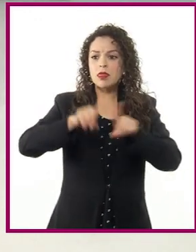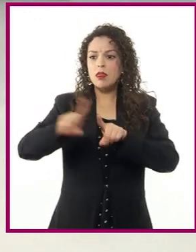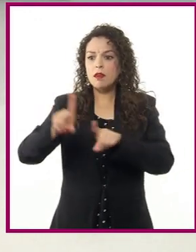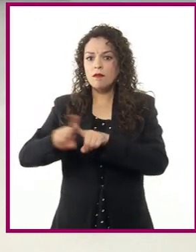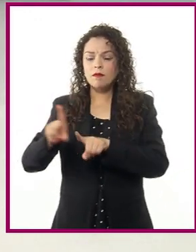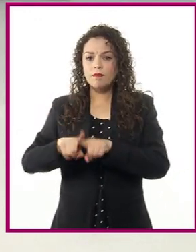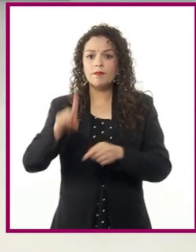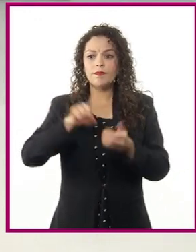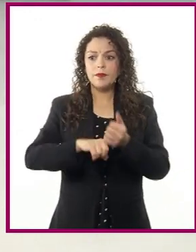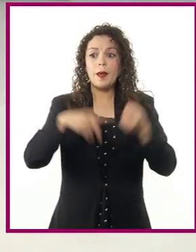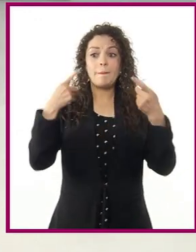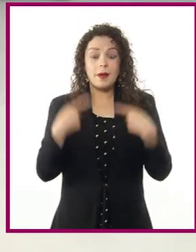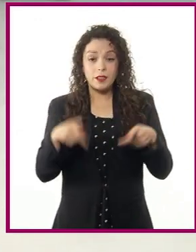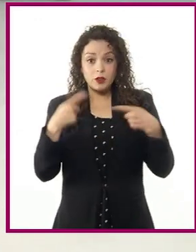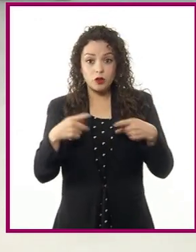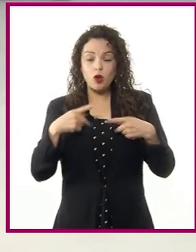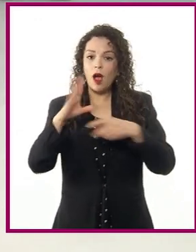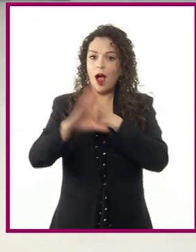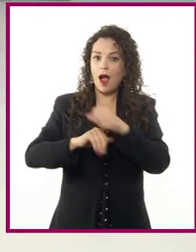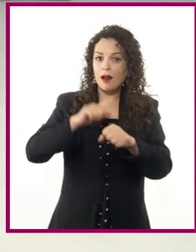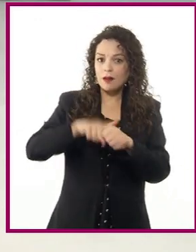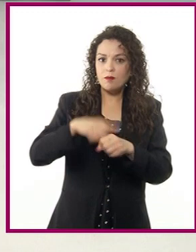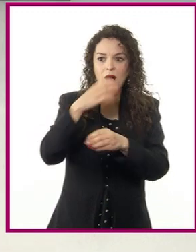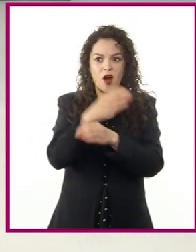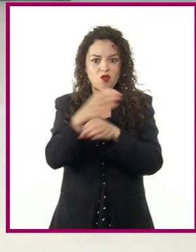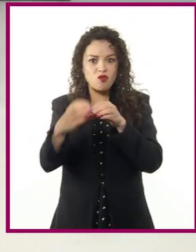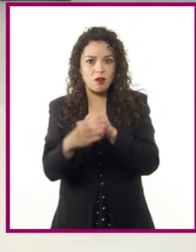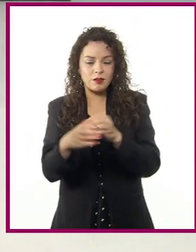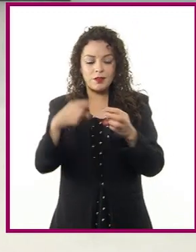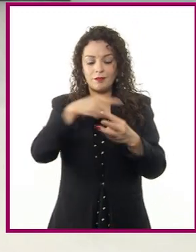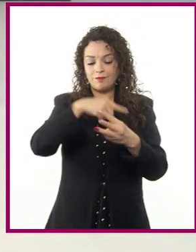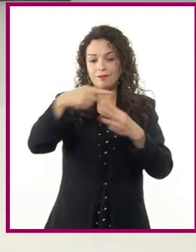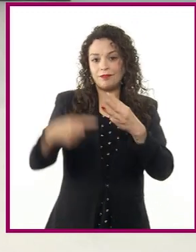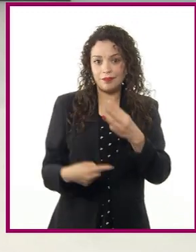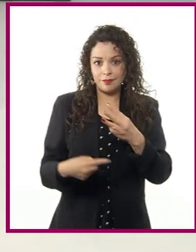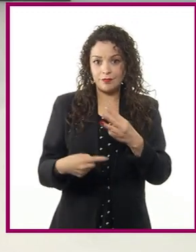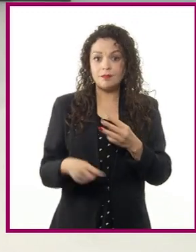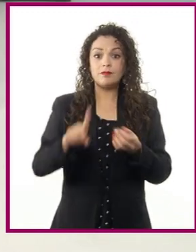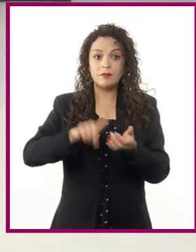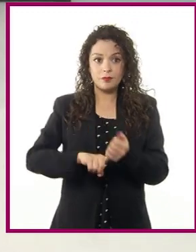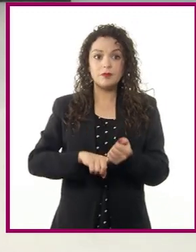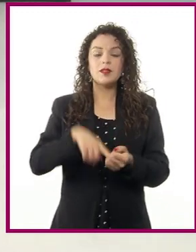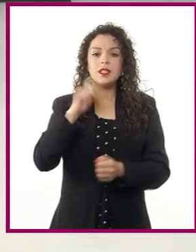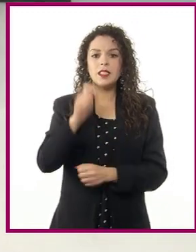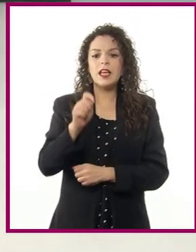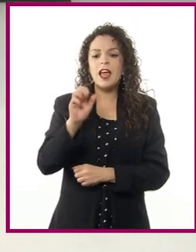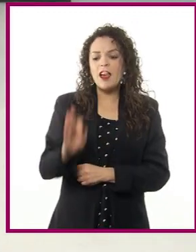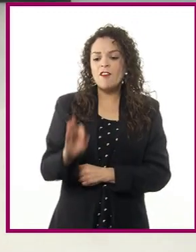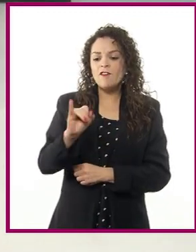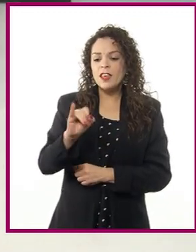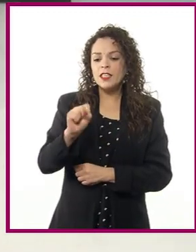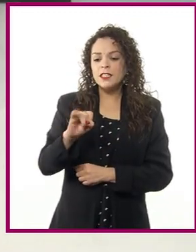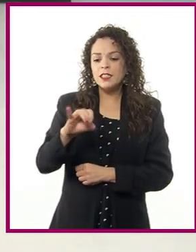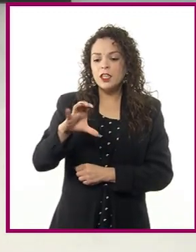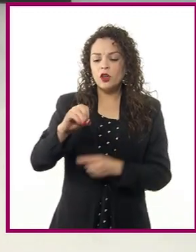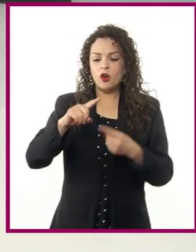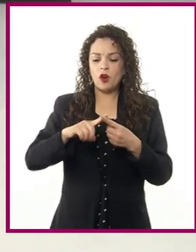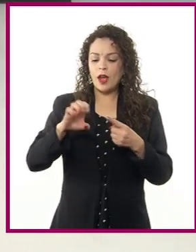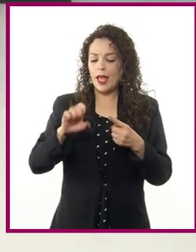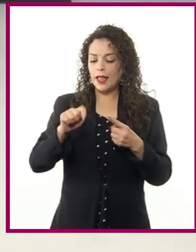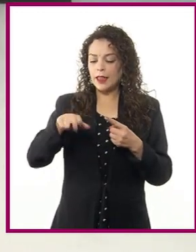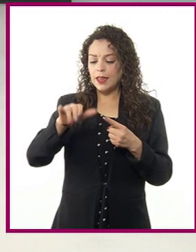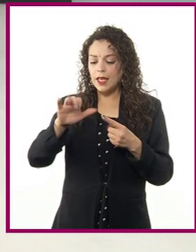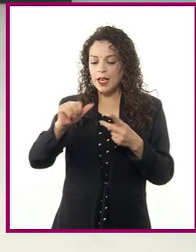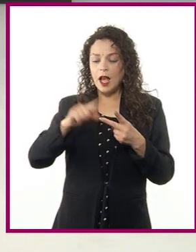distinción entre personas, animales o cosas, es decir, a las diferencias físicas, étnicas o las formas de